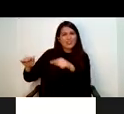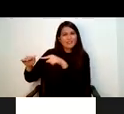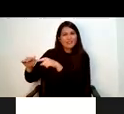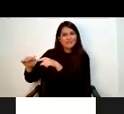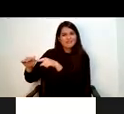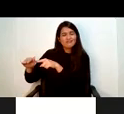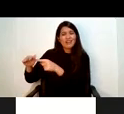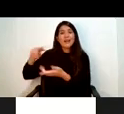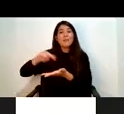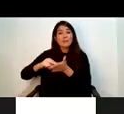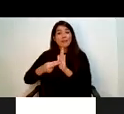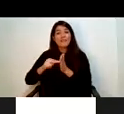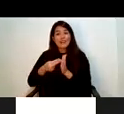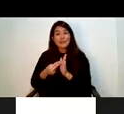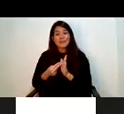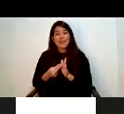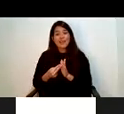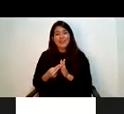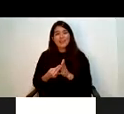que el problema es